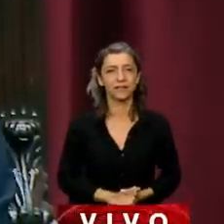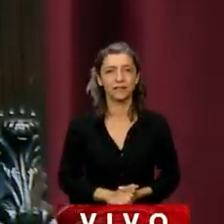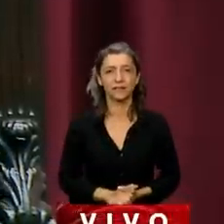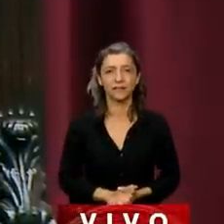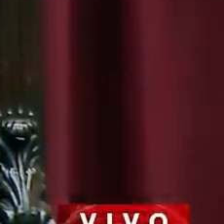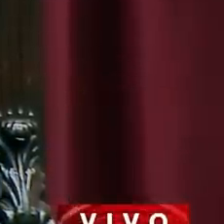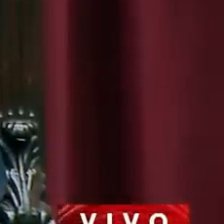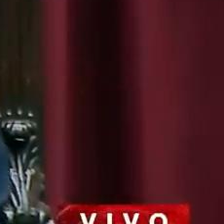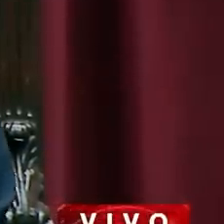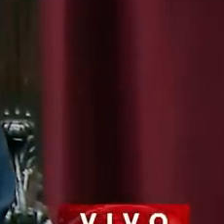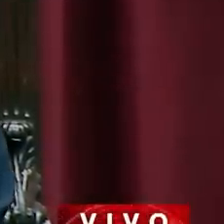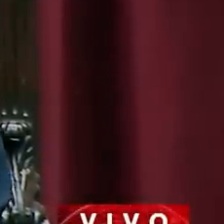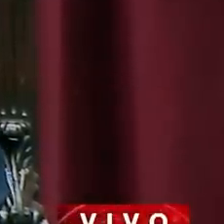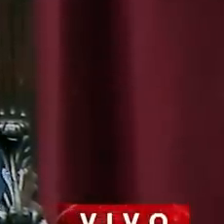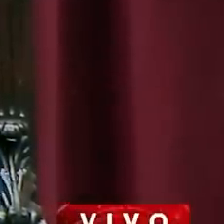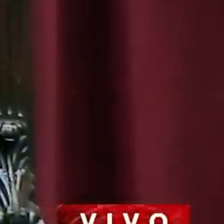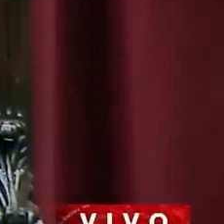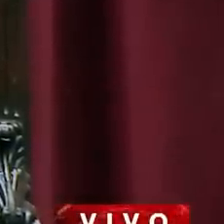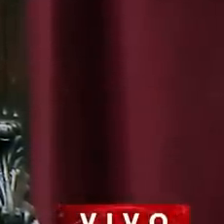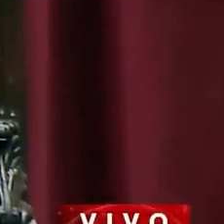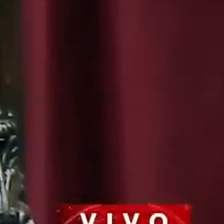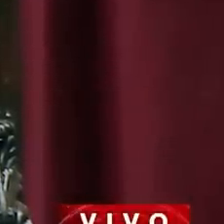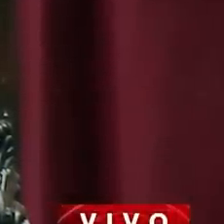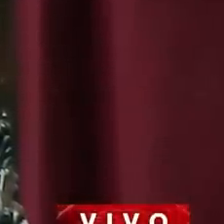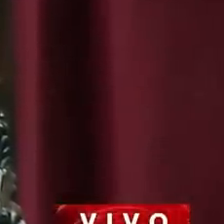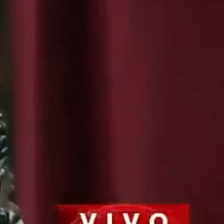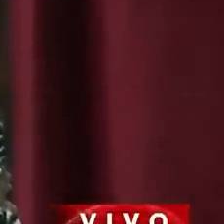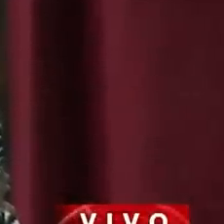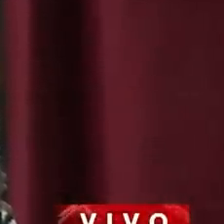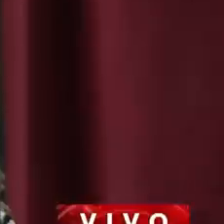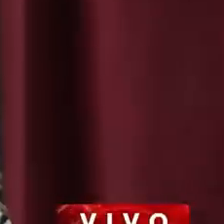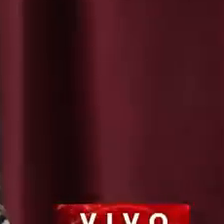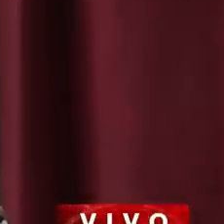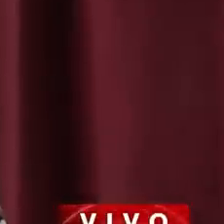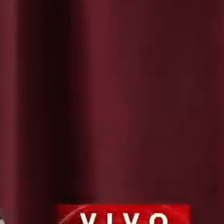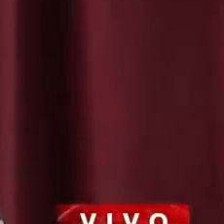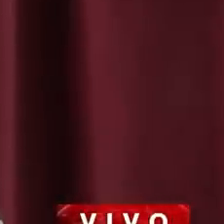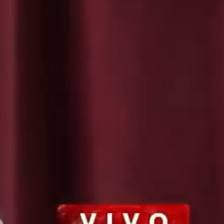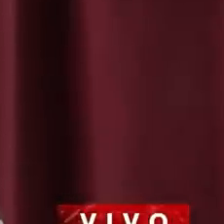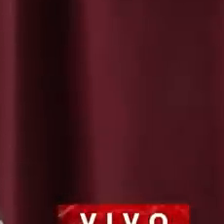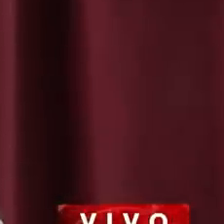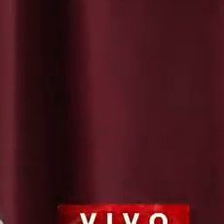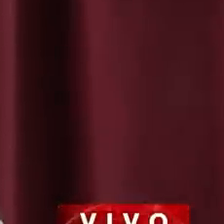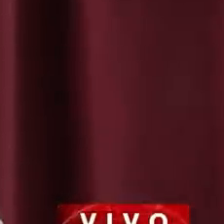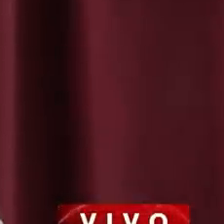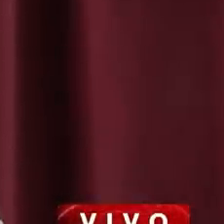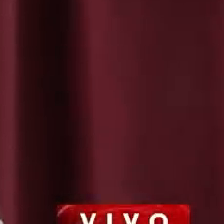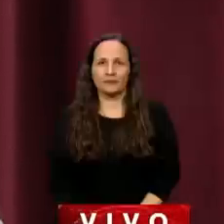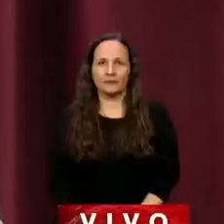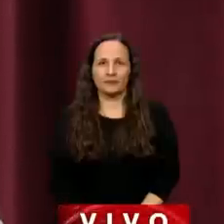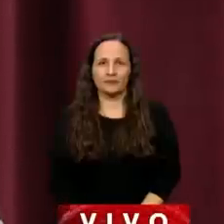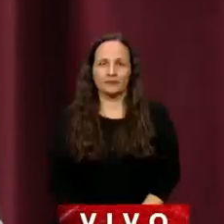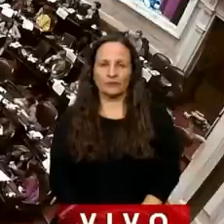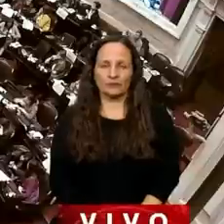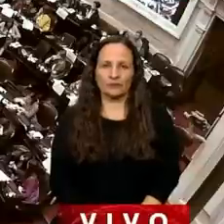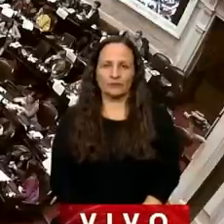Gracias, diputada Osuna. Por uno de los dictámenes de minoría, en uso de la palabra, el diputado Rubén